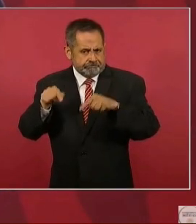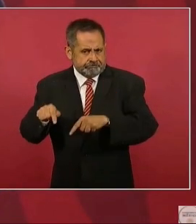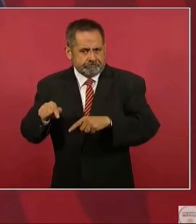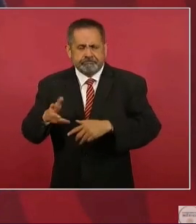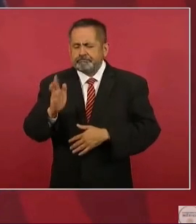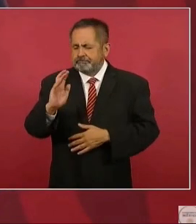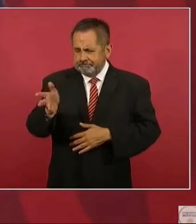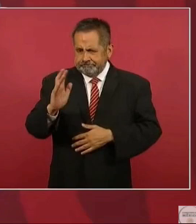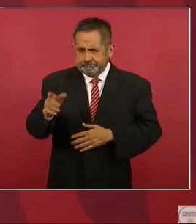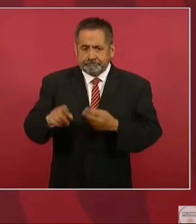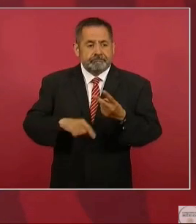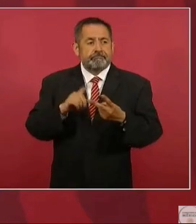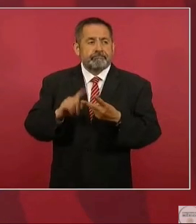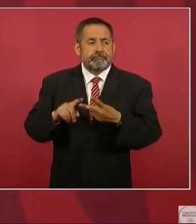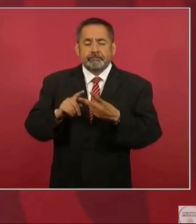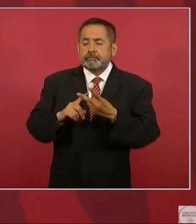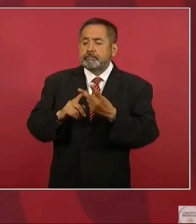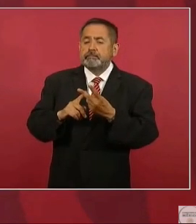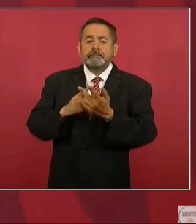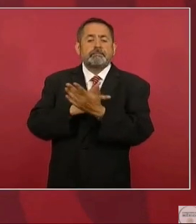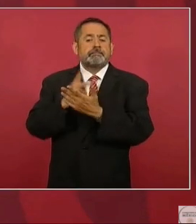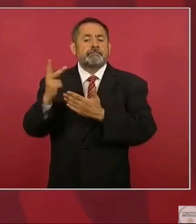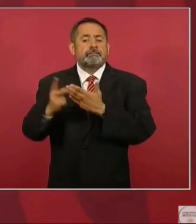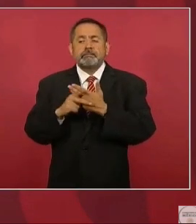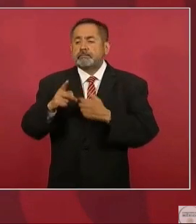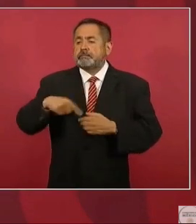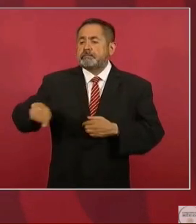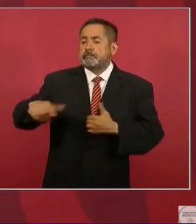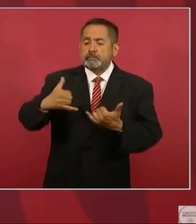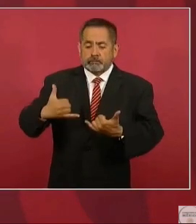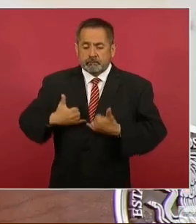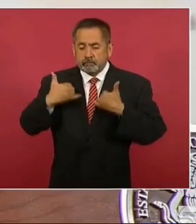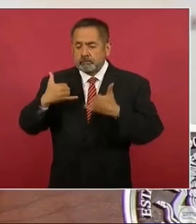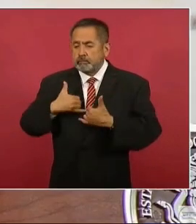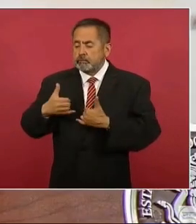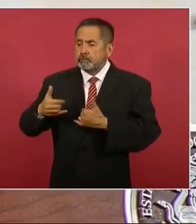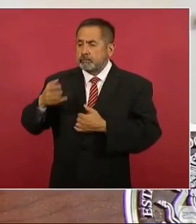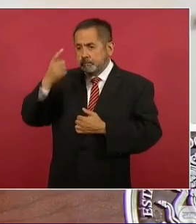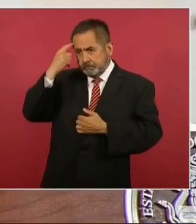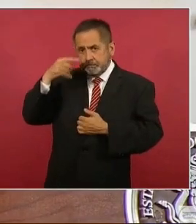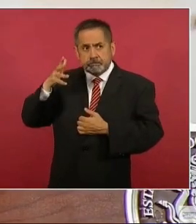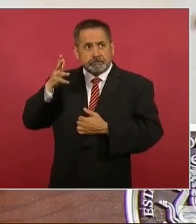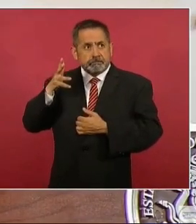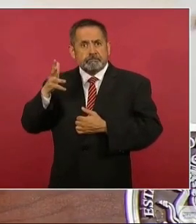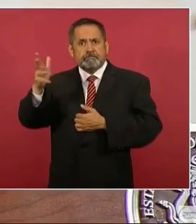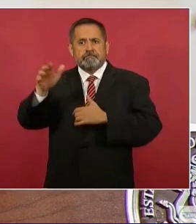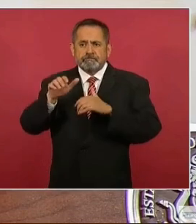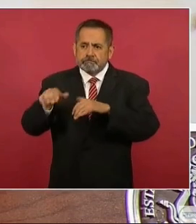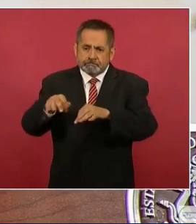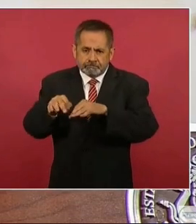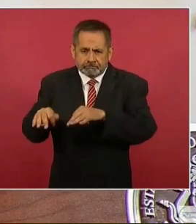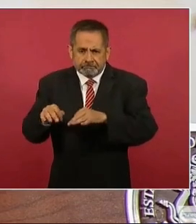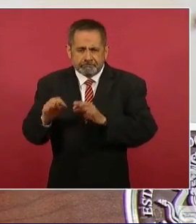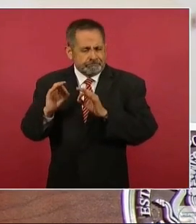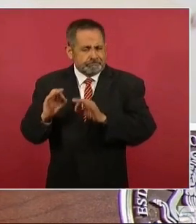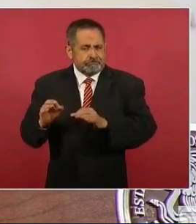y el programa de Jóvenes Construyendo el Futuro. Se apoya a